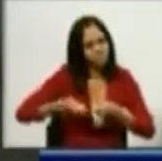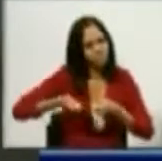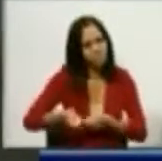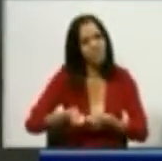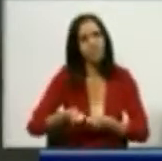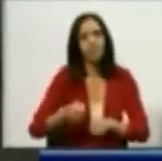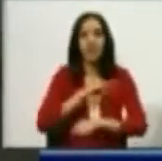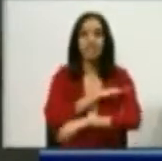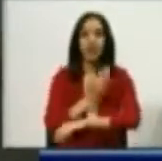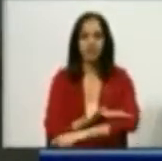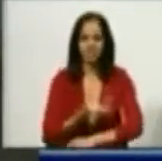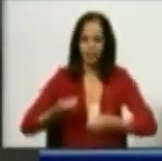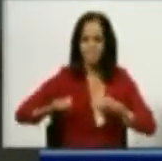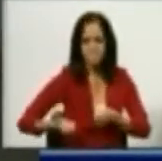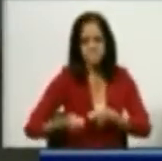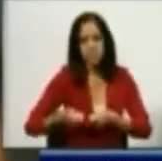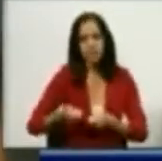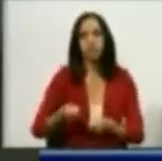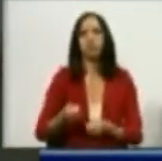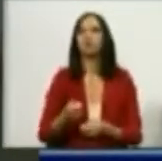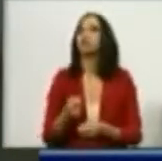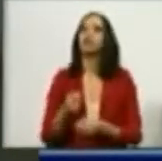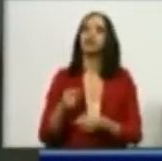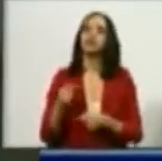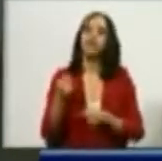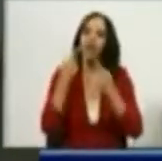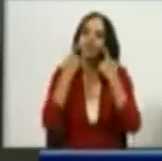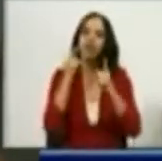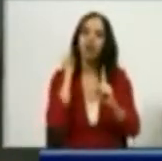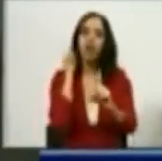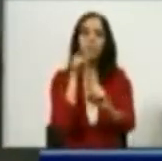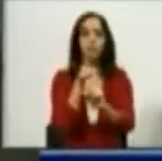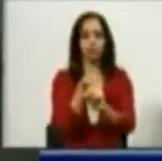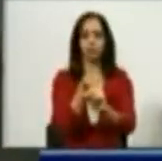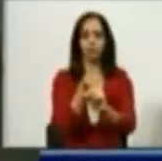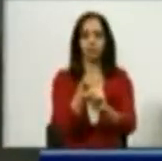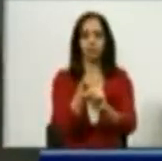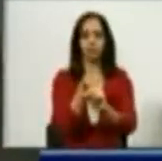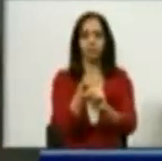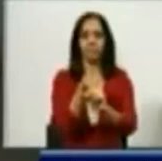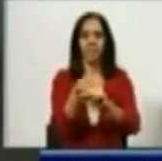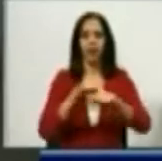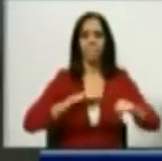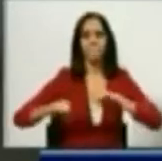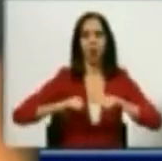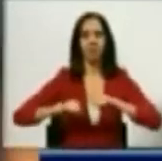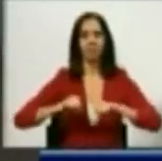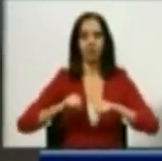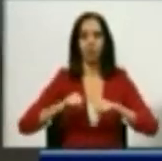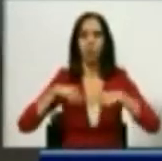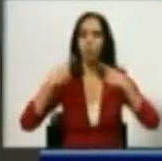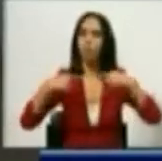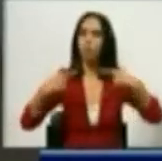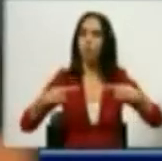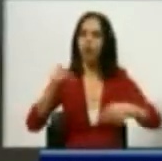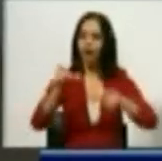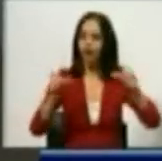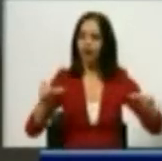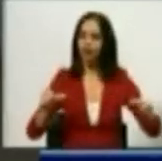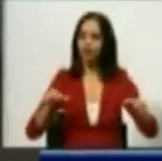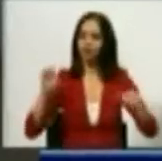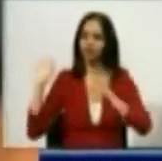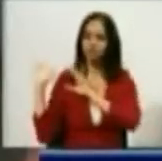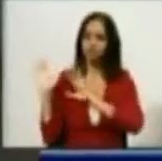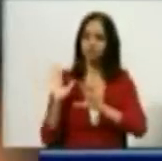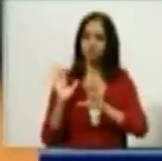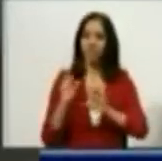y esa presión la veo solo desde el punto de vista de la movilización Popular desde el punto de vista de